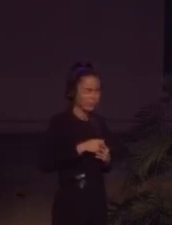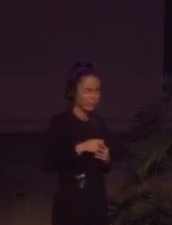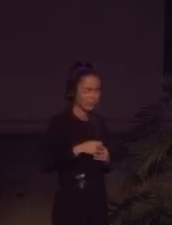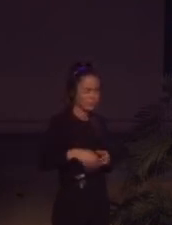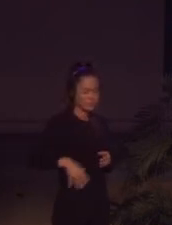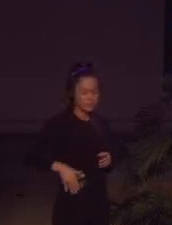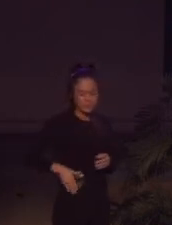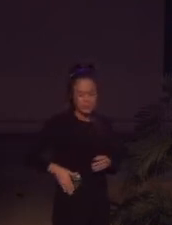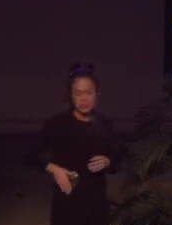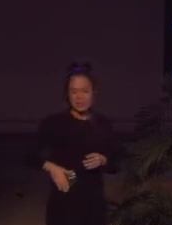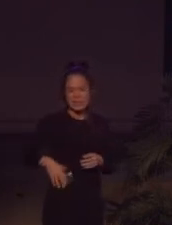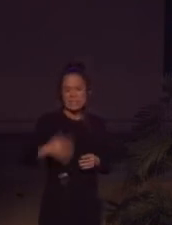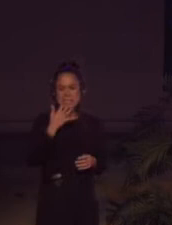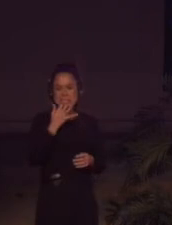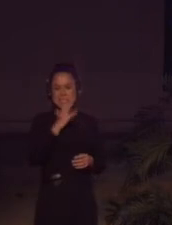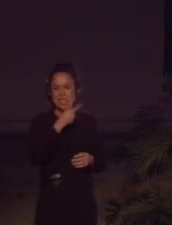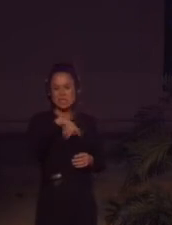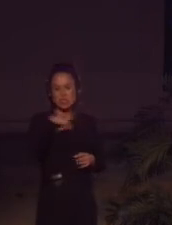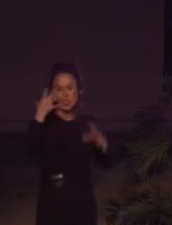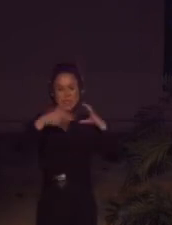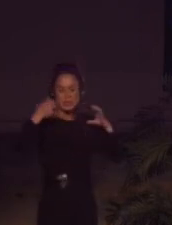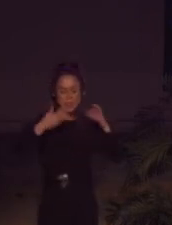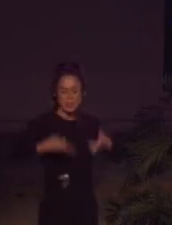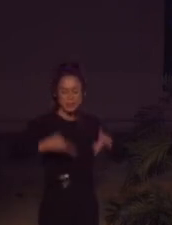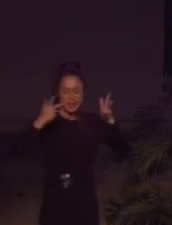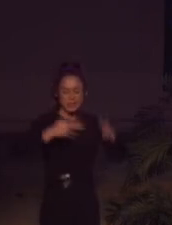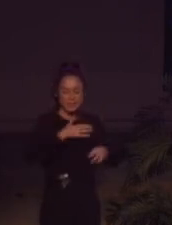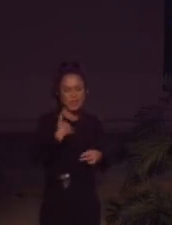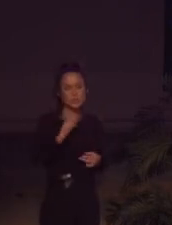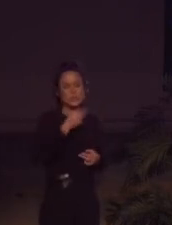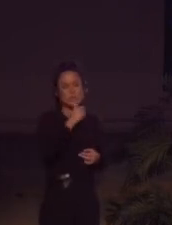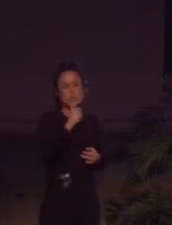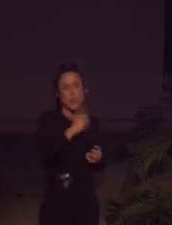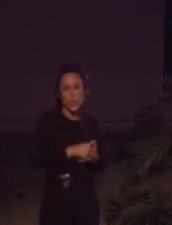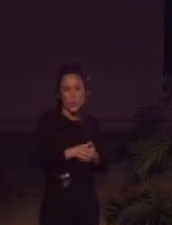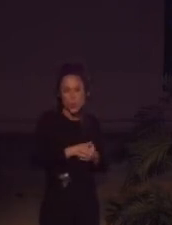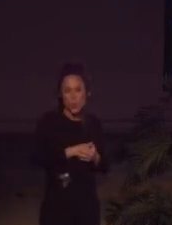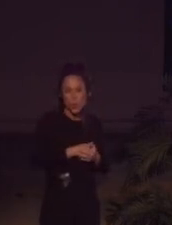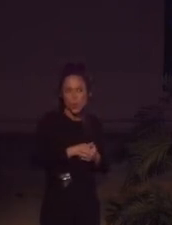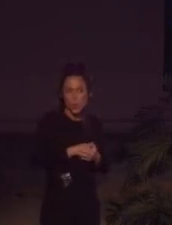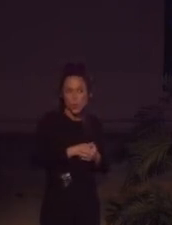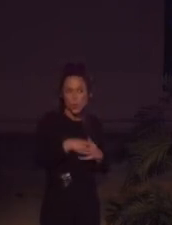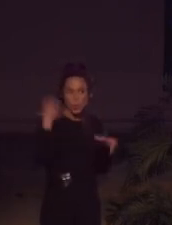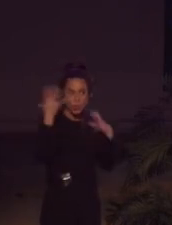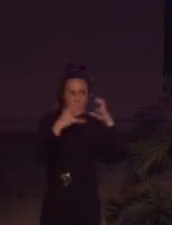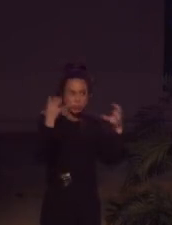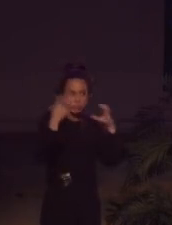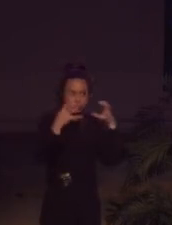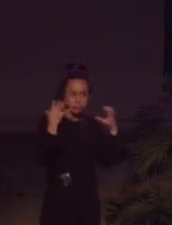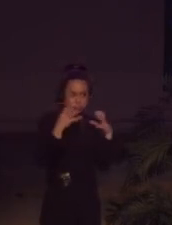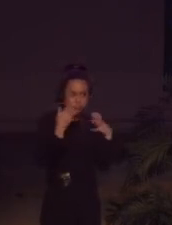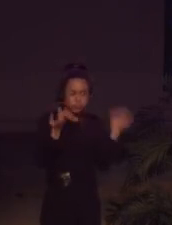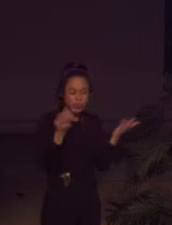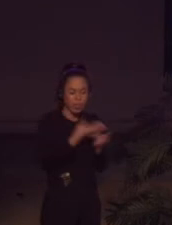indezakegu? Behaiek desagertarazten, ez dakit. Como volverian al salvajismo?